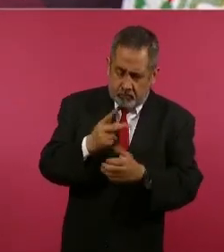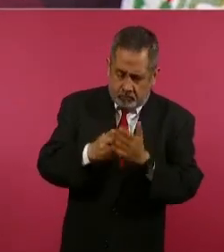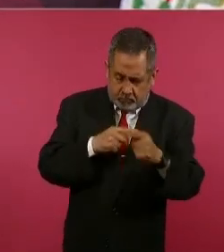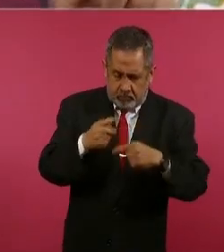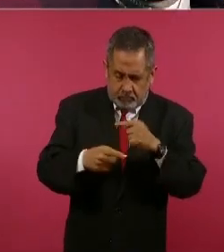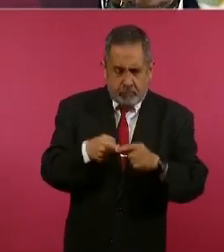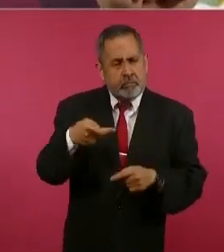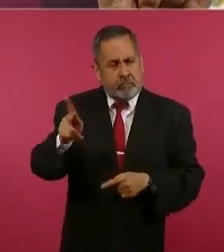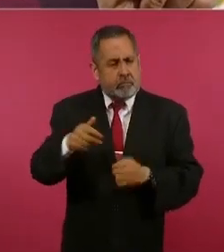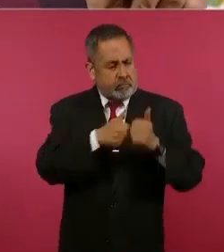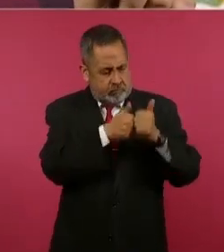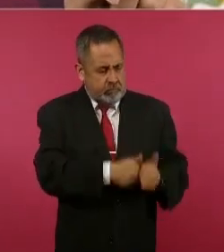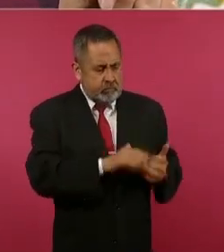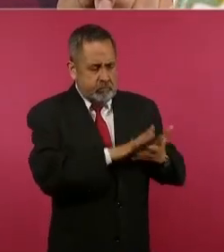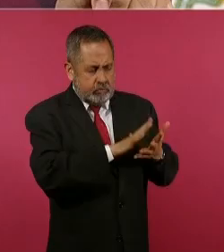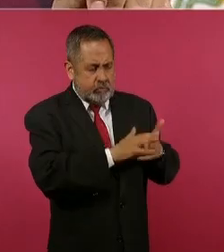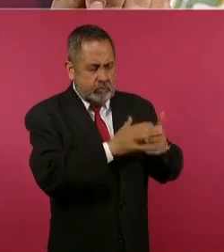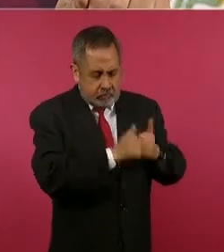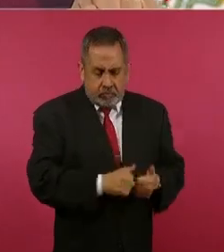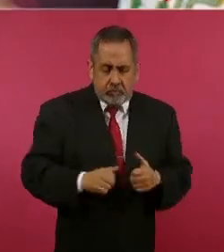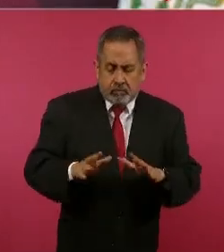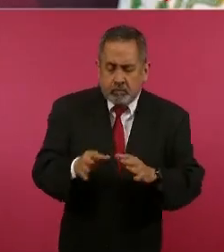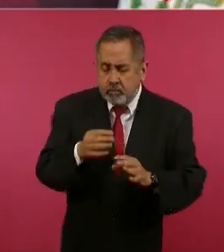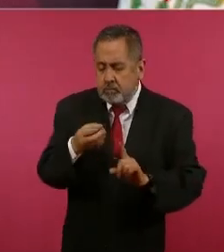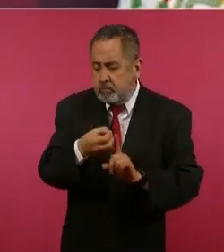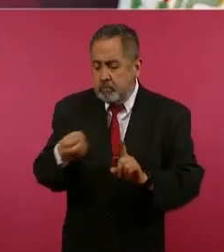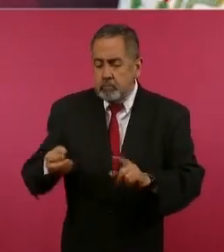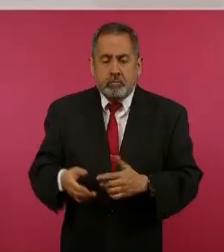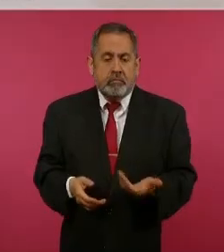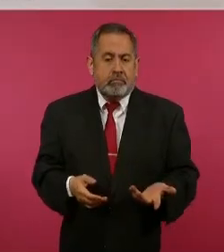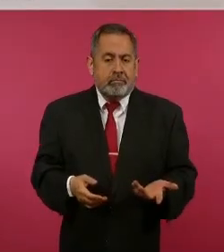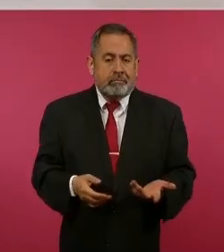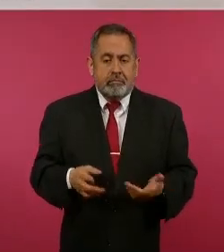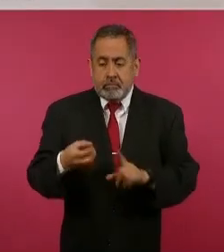En vez de que utilizar como excusa